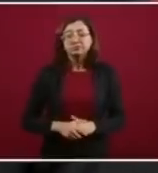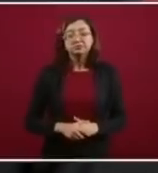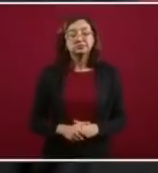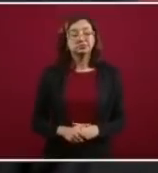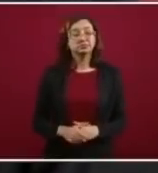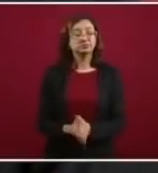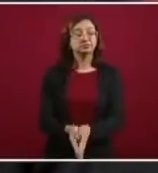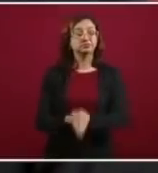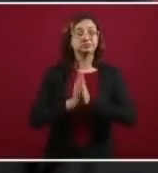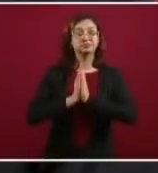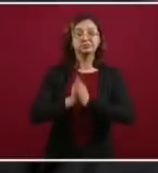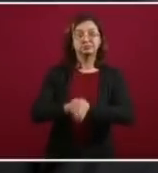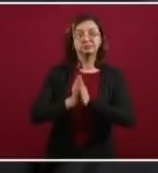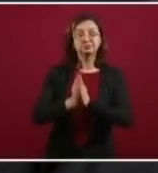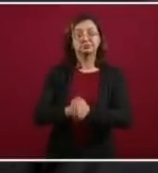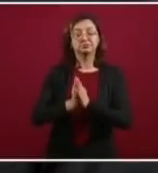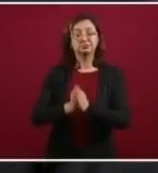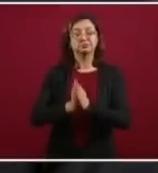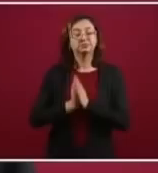Háganme favor.